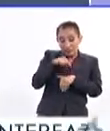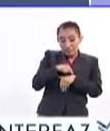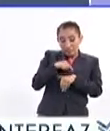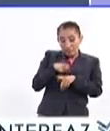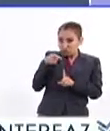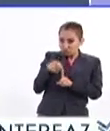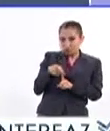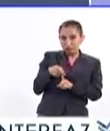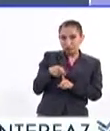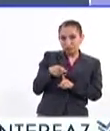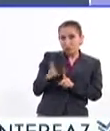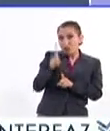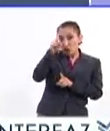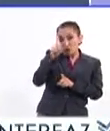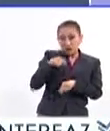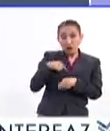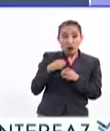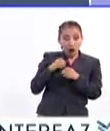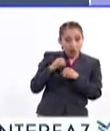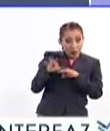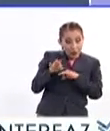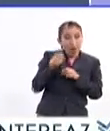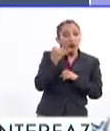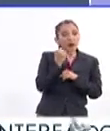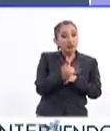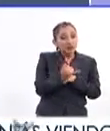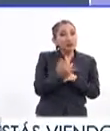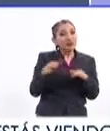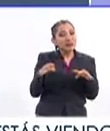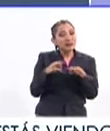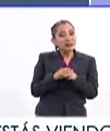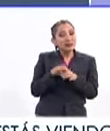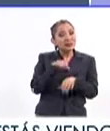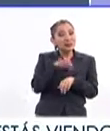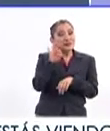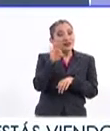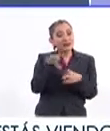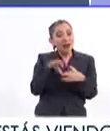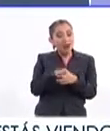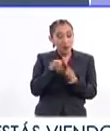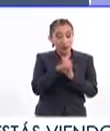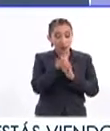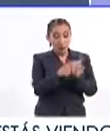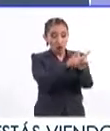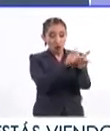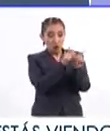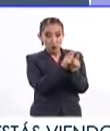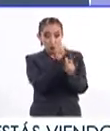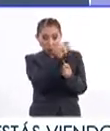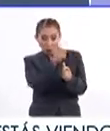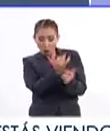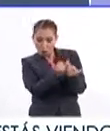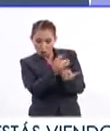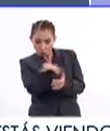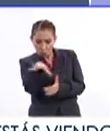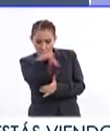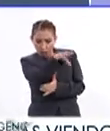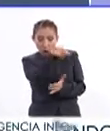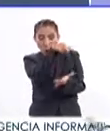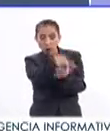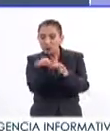en especial. Entonces, esto implica que, por ejemplo, los grupos hegemónicos tomarían